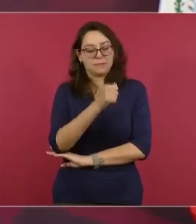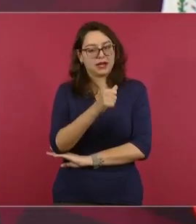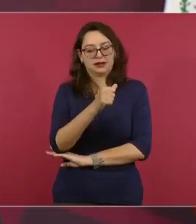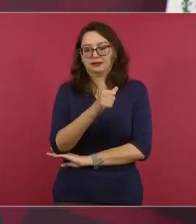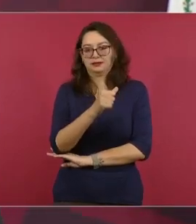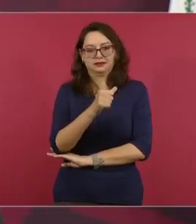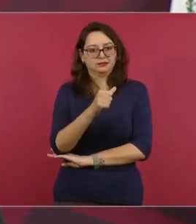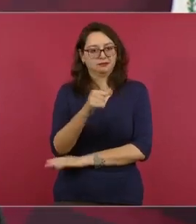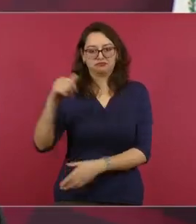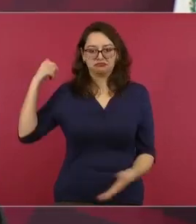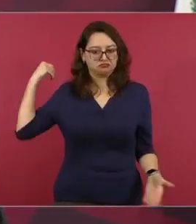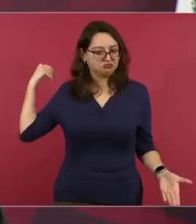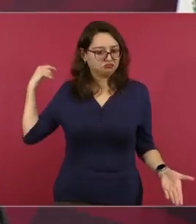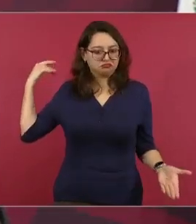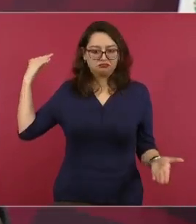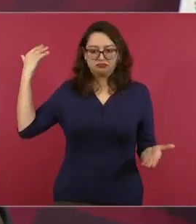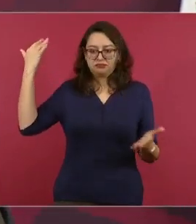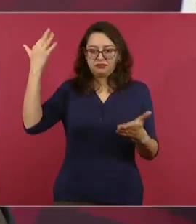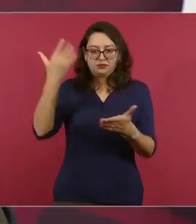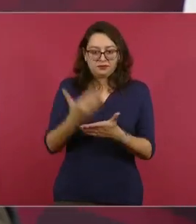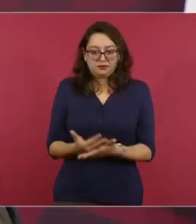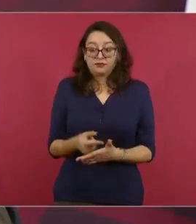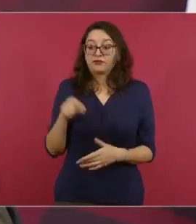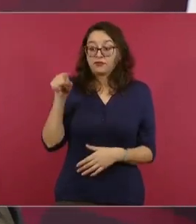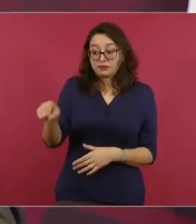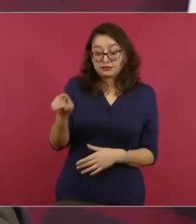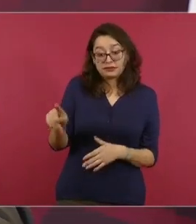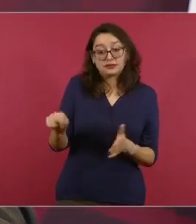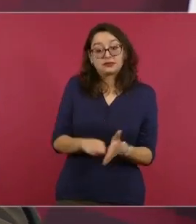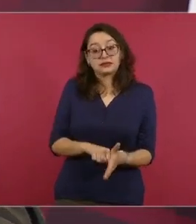tamaulipeco fue el que inició